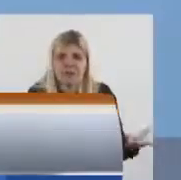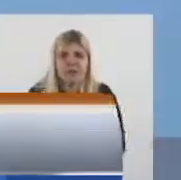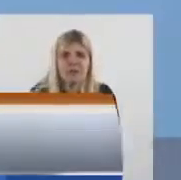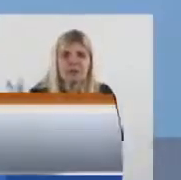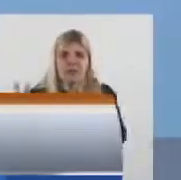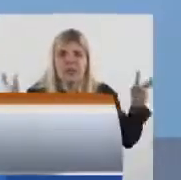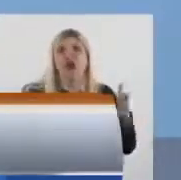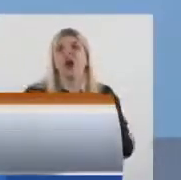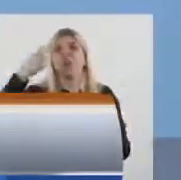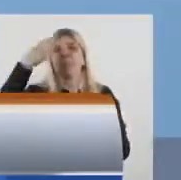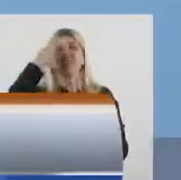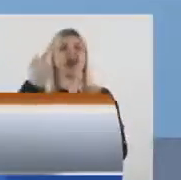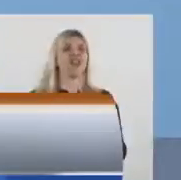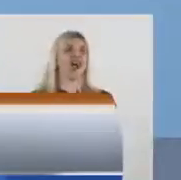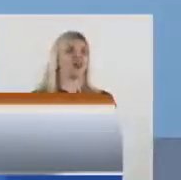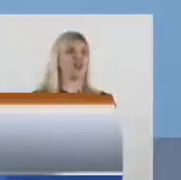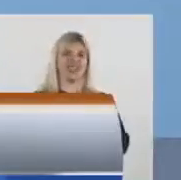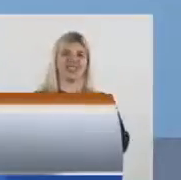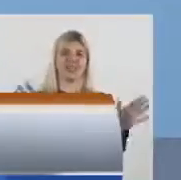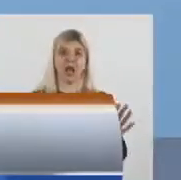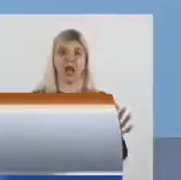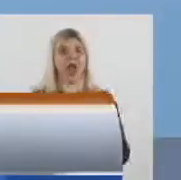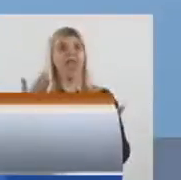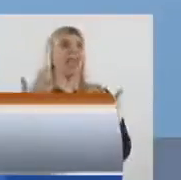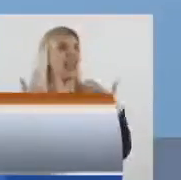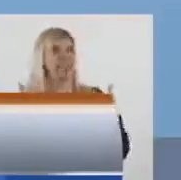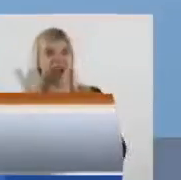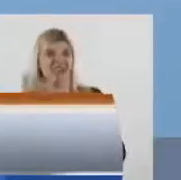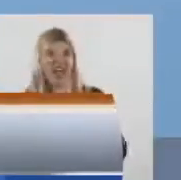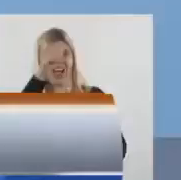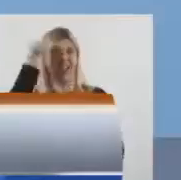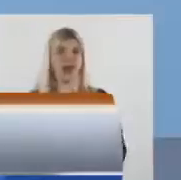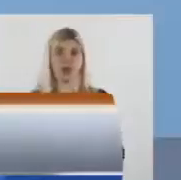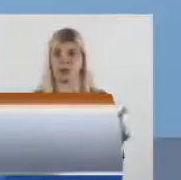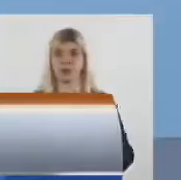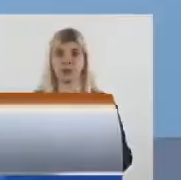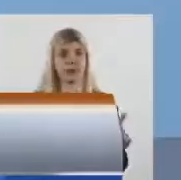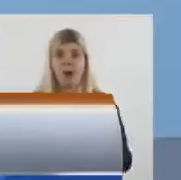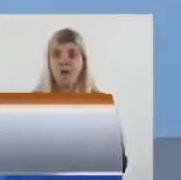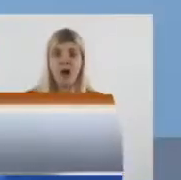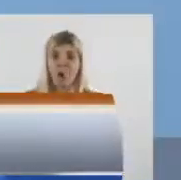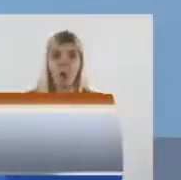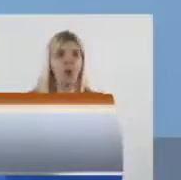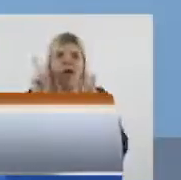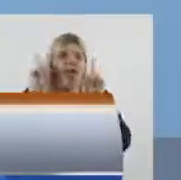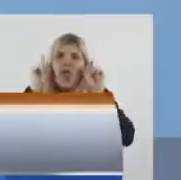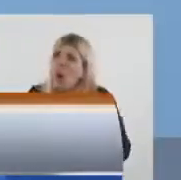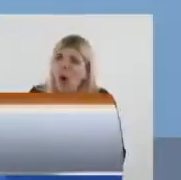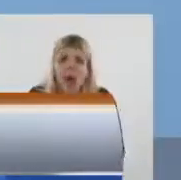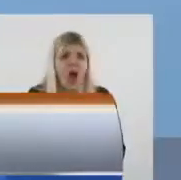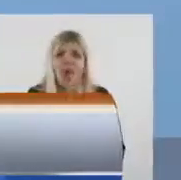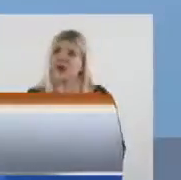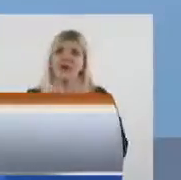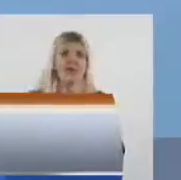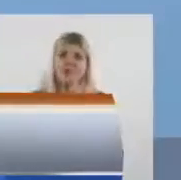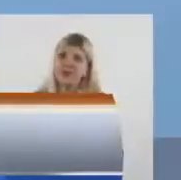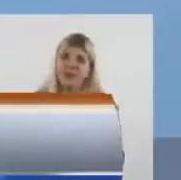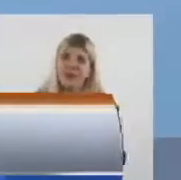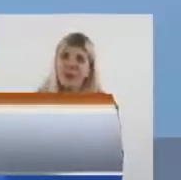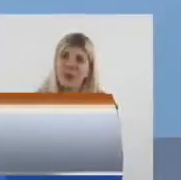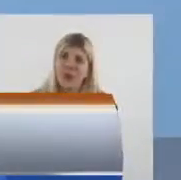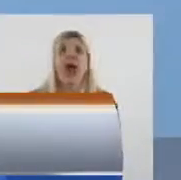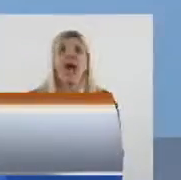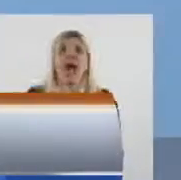resolvió no está ni por el clima ni porque todavía no hay vacuna y aún cuando esté la vacuna hasta que logremos los niveles de inmunidad